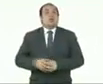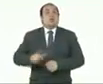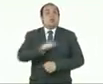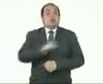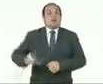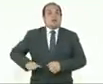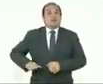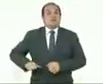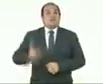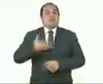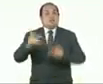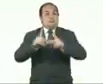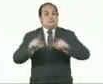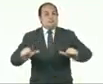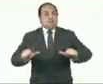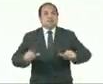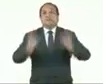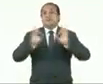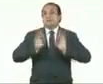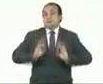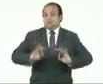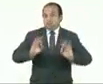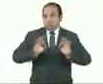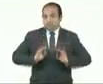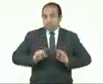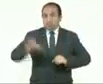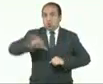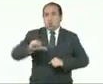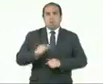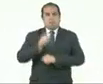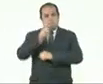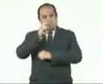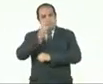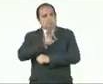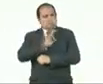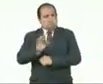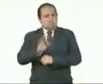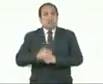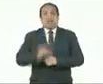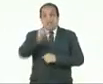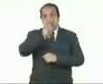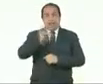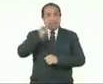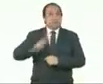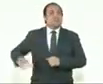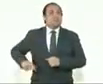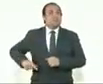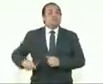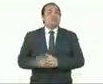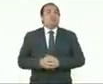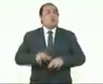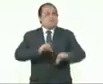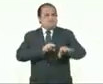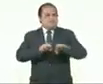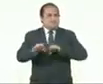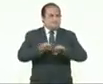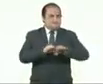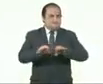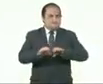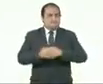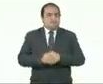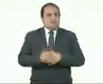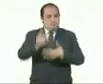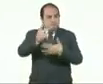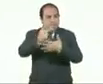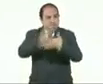la paz y la tranquilidad. Hoy podemos presumir que nuestra jefa de gobierno ha trabajado con